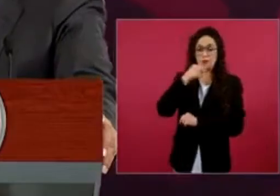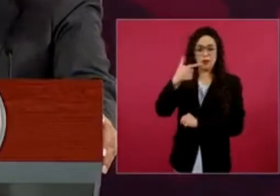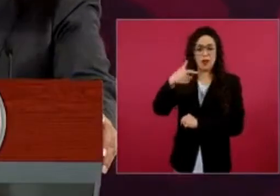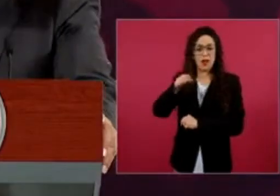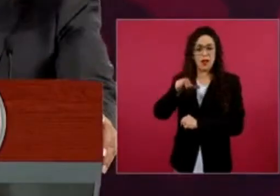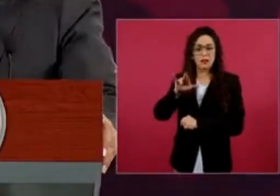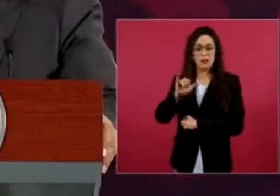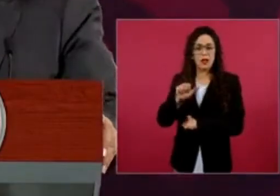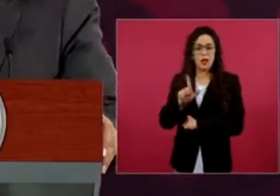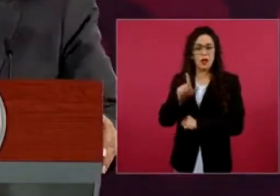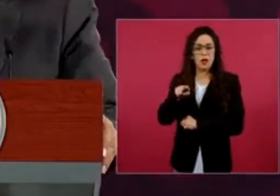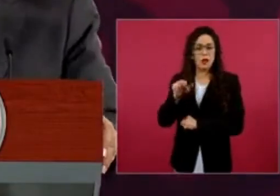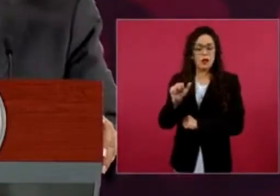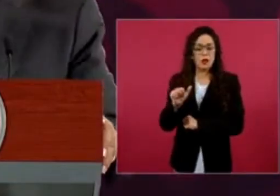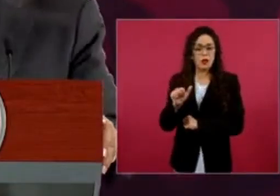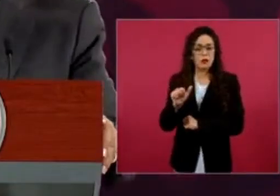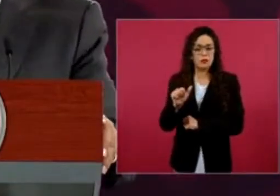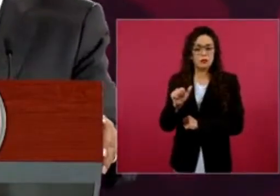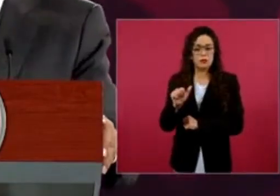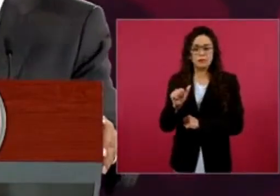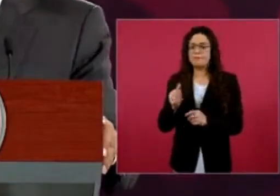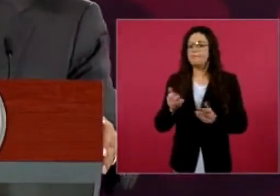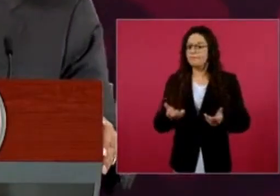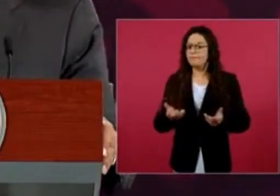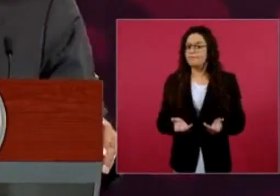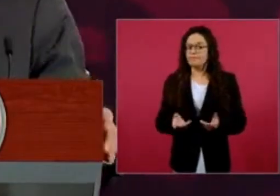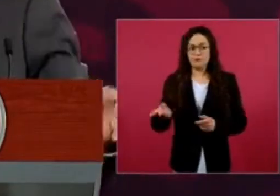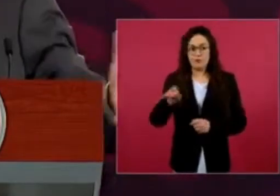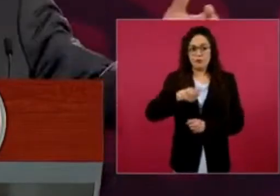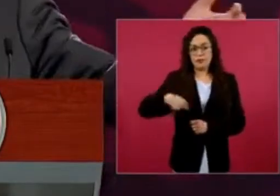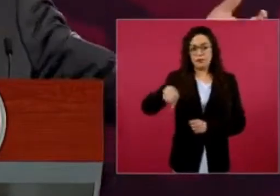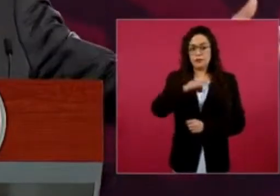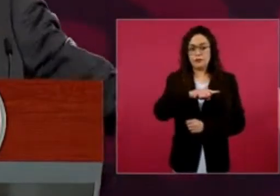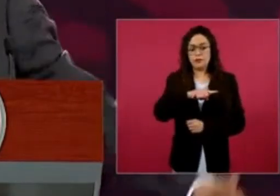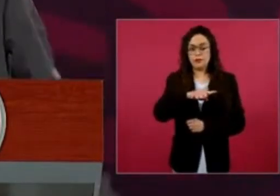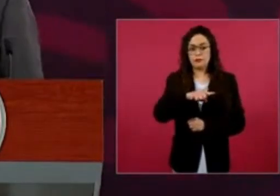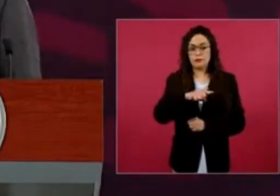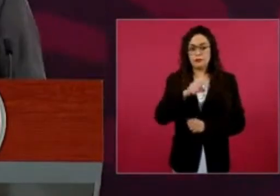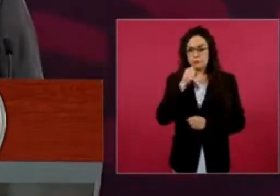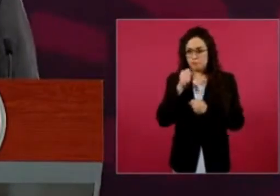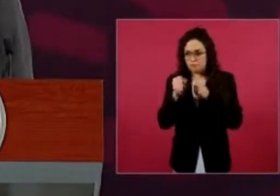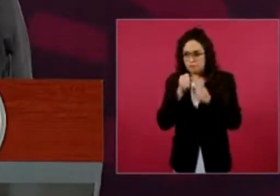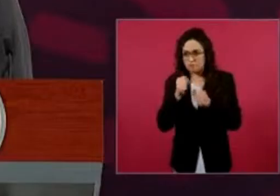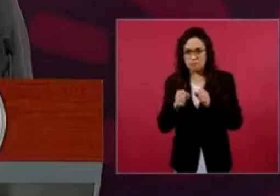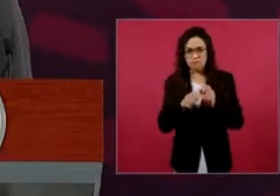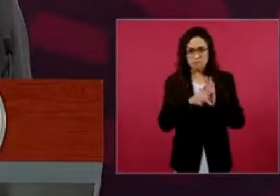y la mayoría de los medios no dice nada.